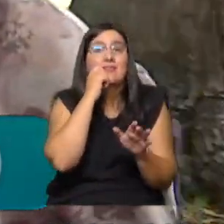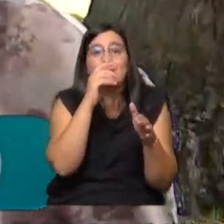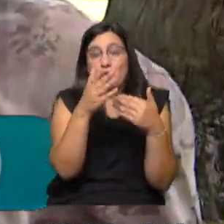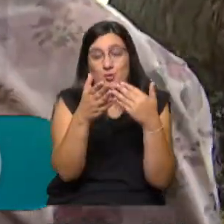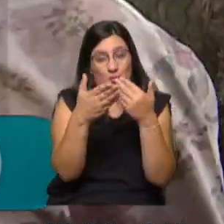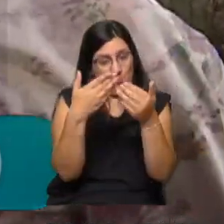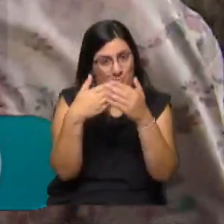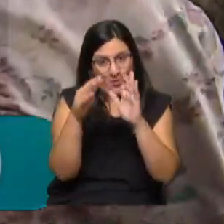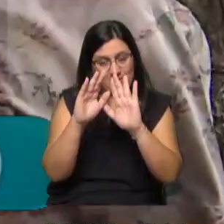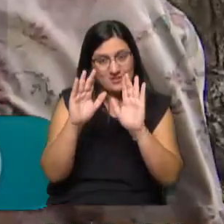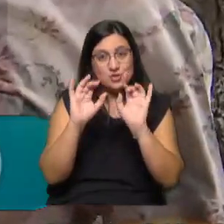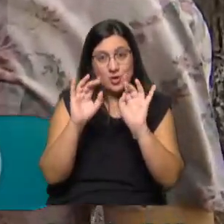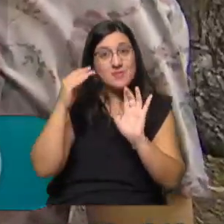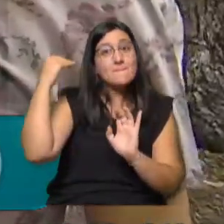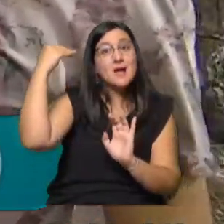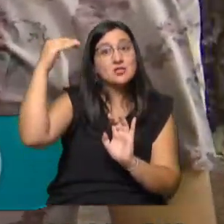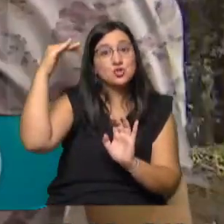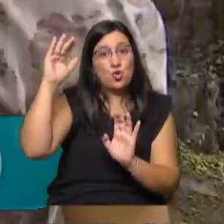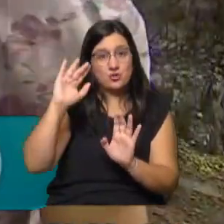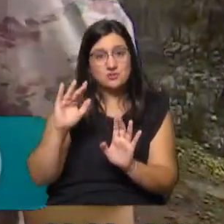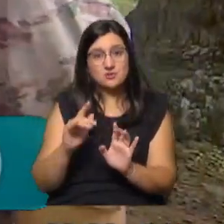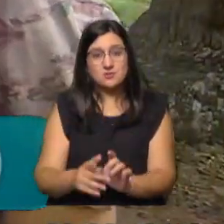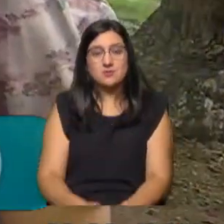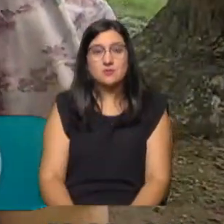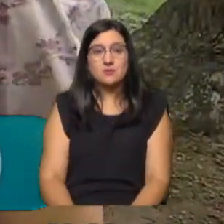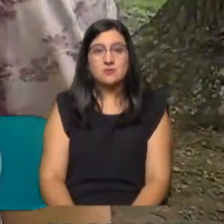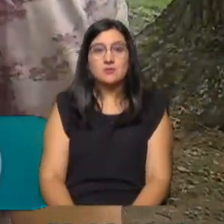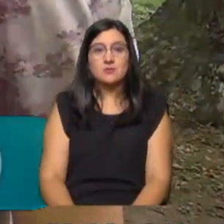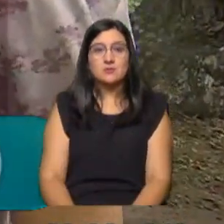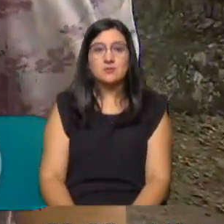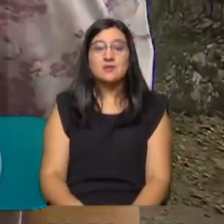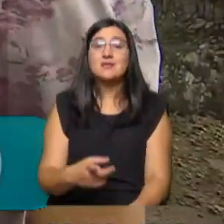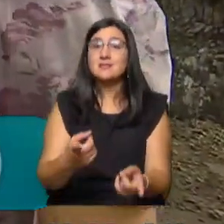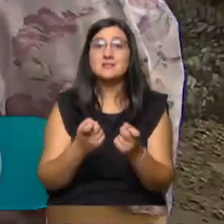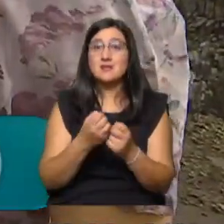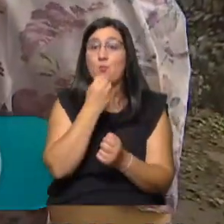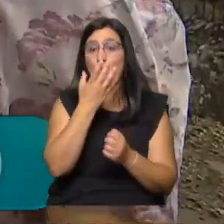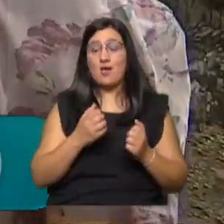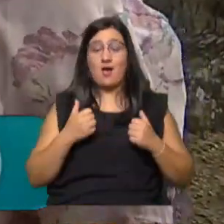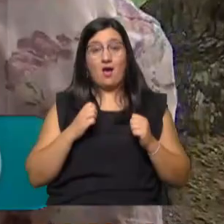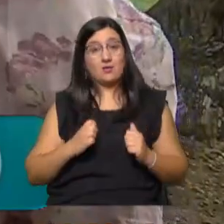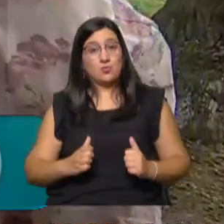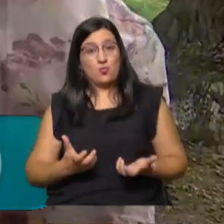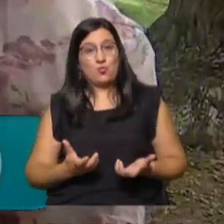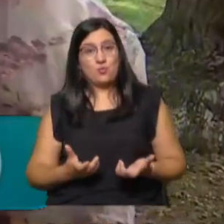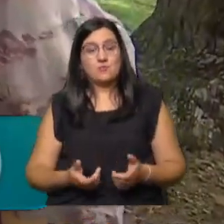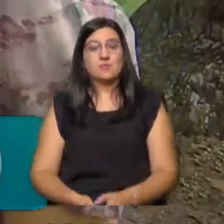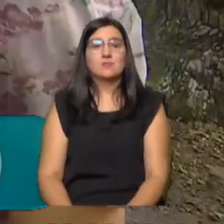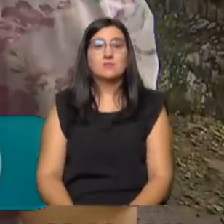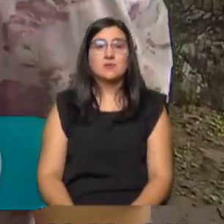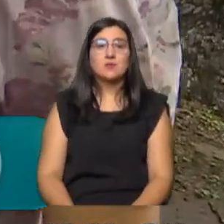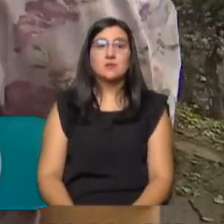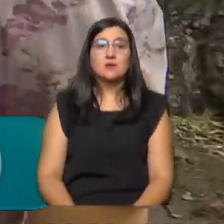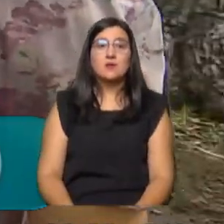Es decir, no se trata de edad, sino de actitud. Qué dirigido lindo a los adultos mayores, solo